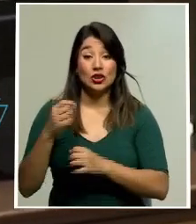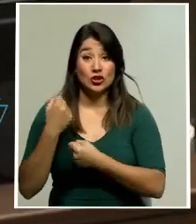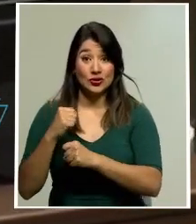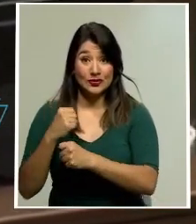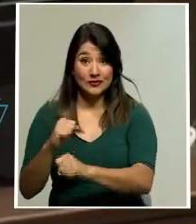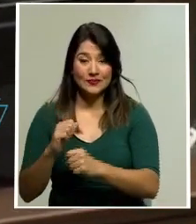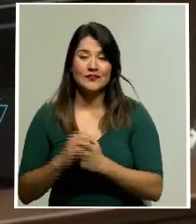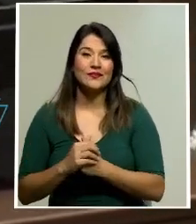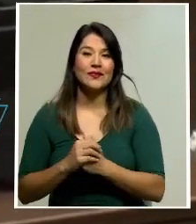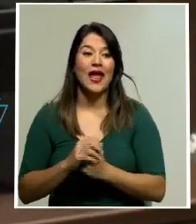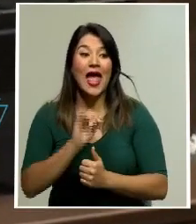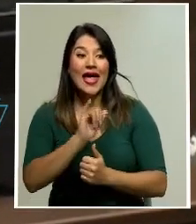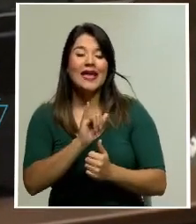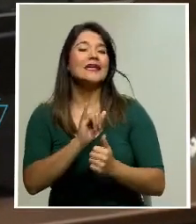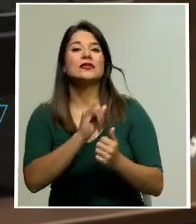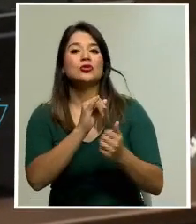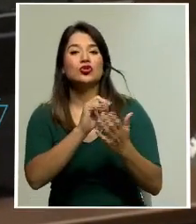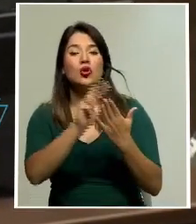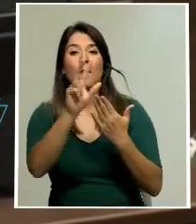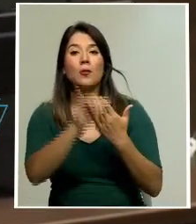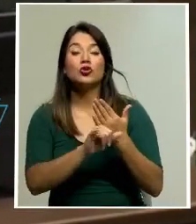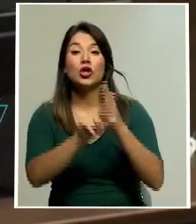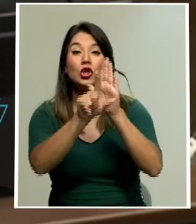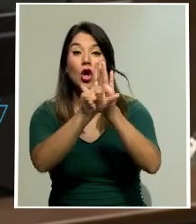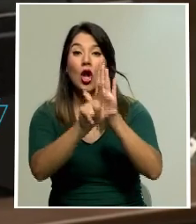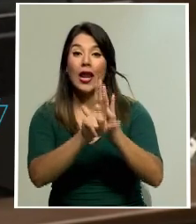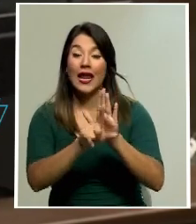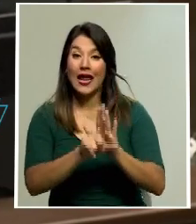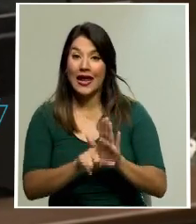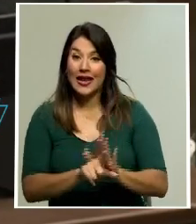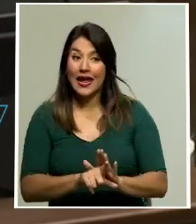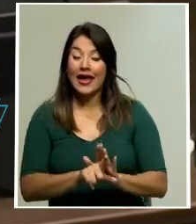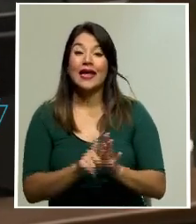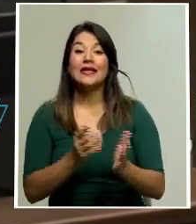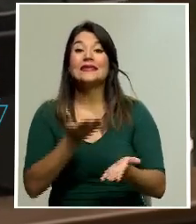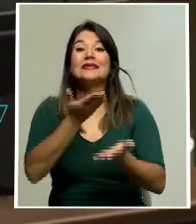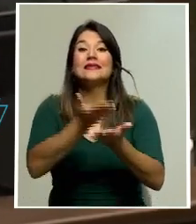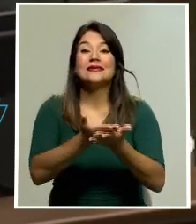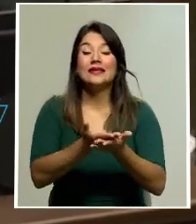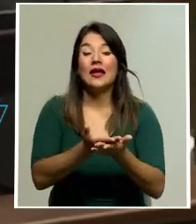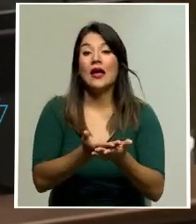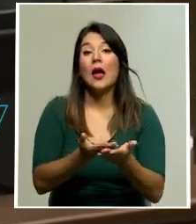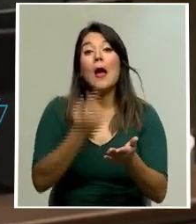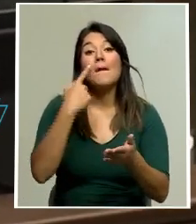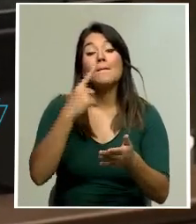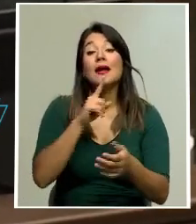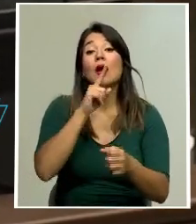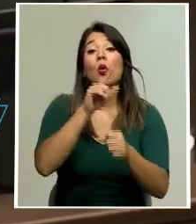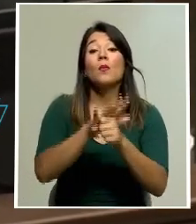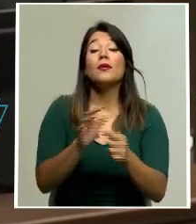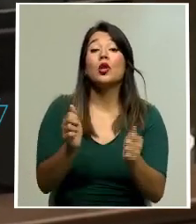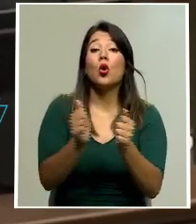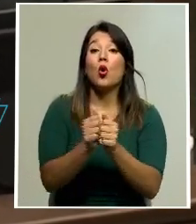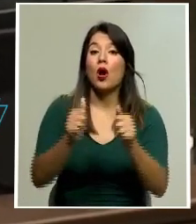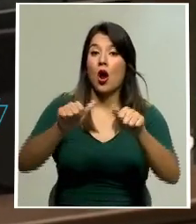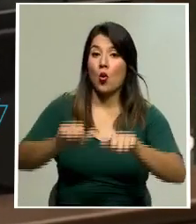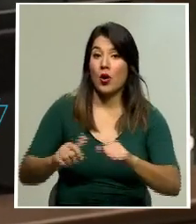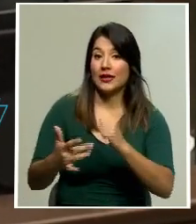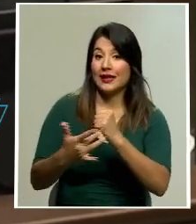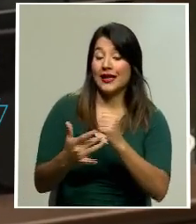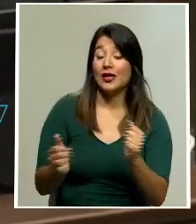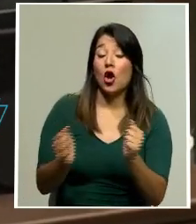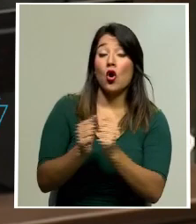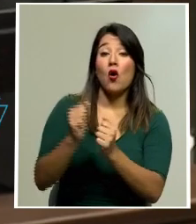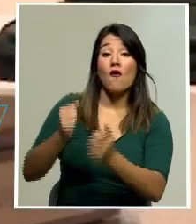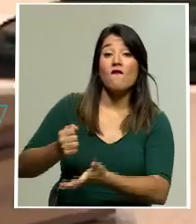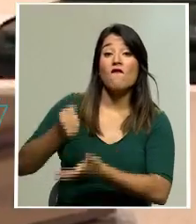convocatoria complementa la agenda de proyectos de ley que ha sido convocada en esta nueva legislatura para cumplir con el acuerdo técnico con el Fondo